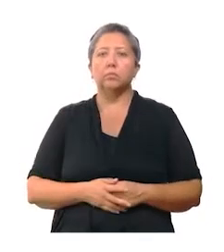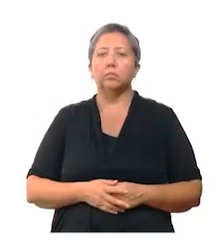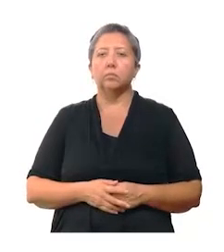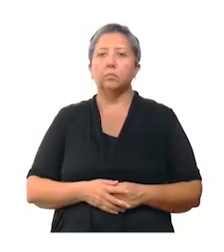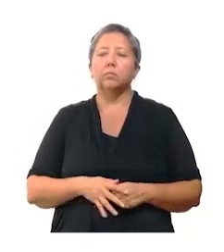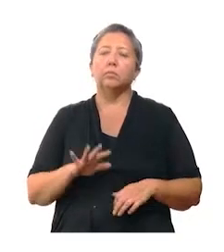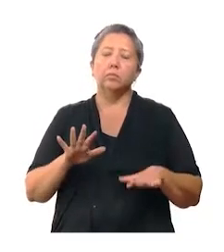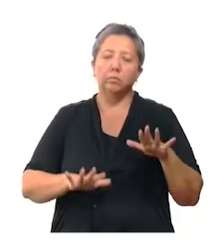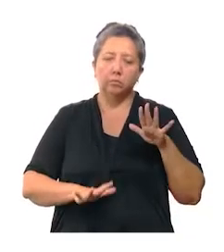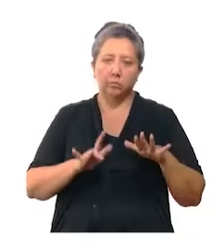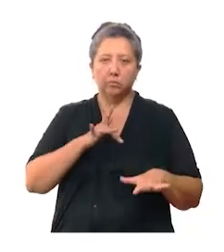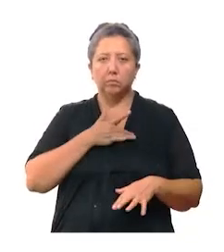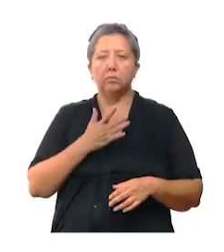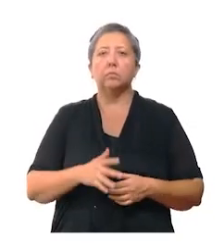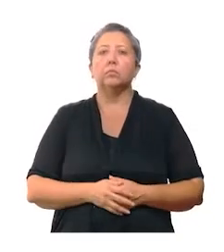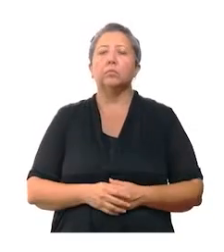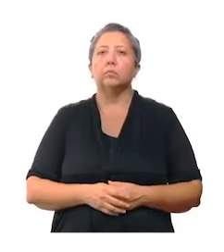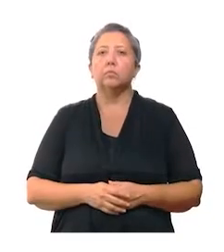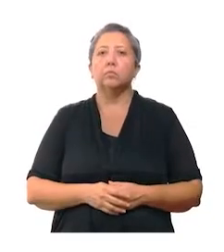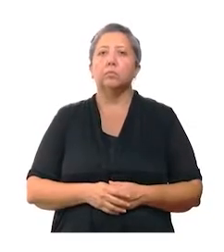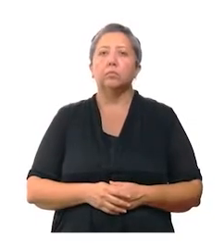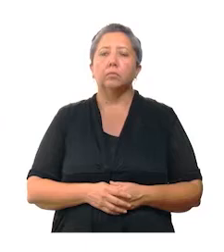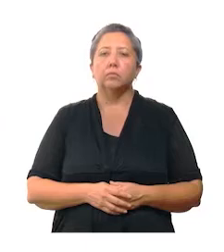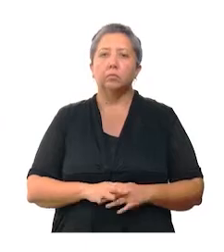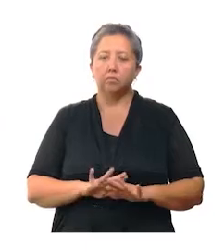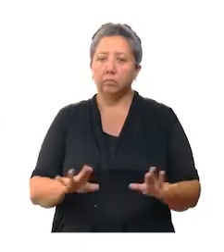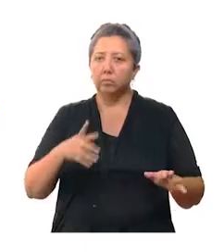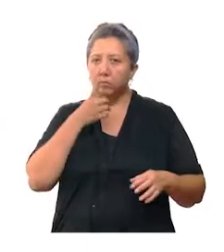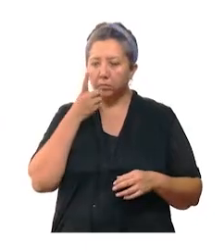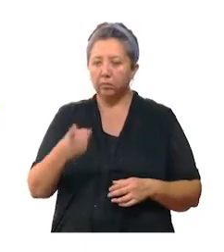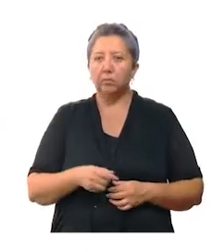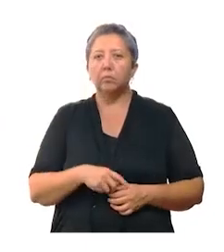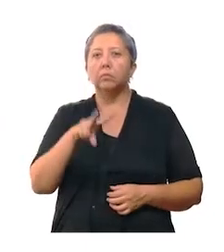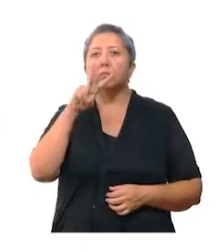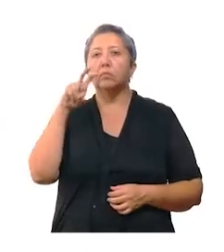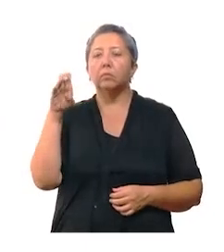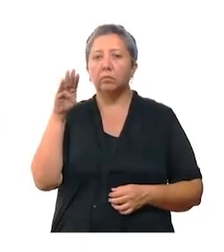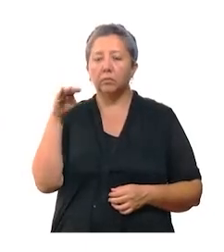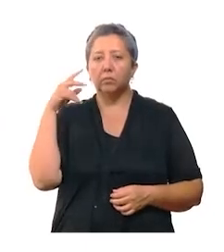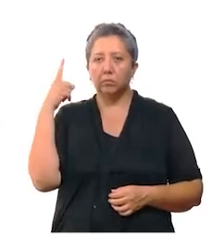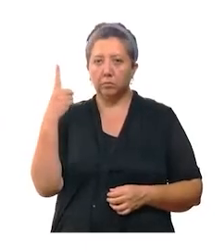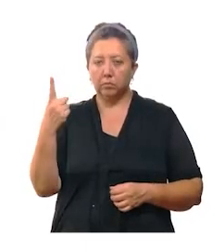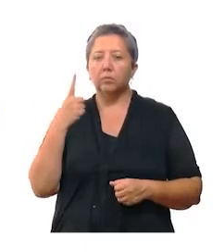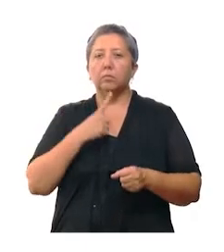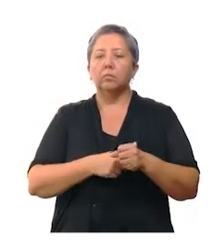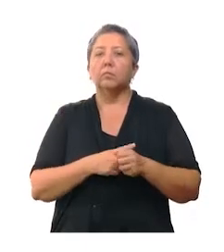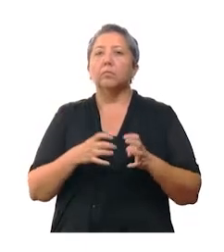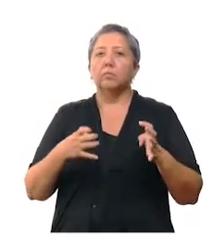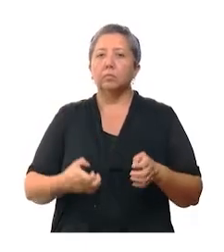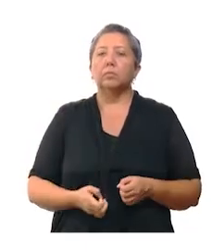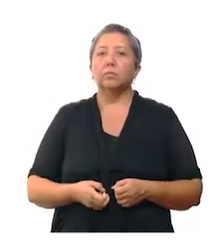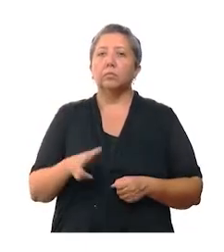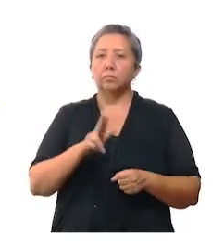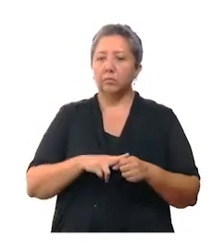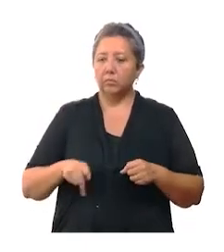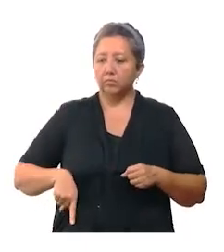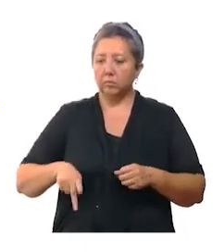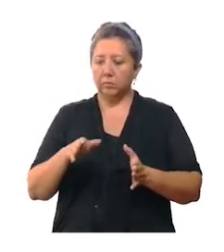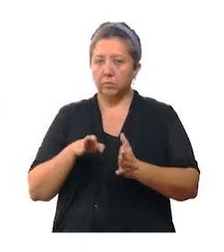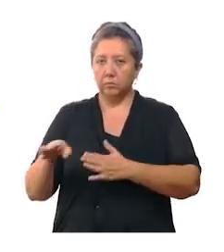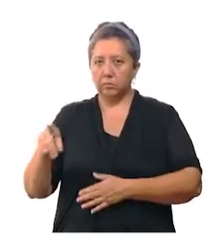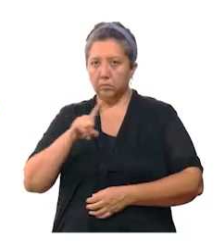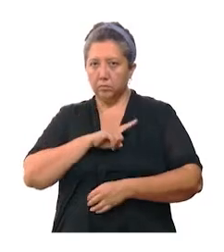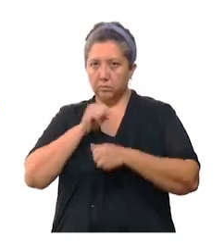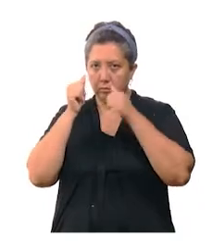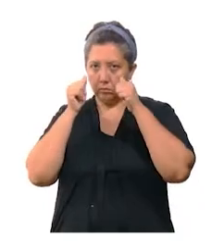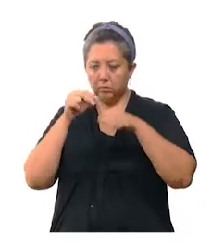Yucatán. Presentan síntomas leves. Como ya se mencionó, 291 de los casos positivos están en hospitales públicos